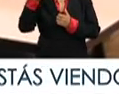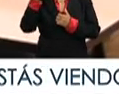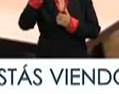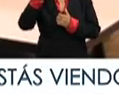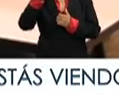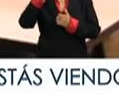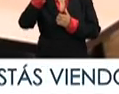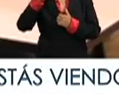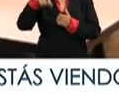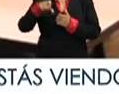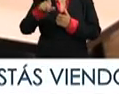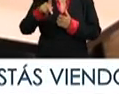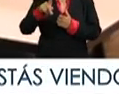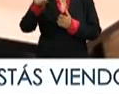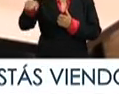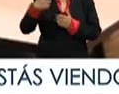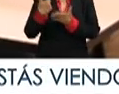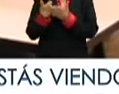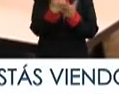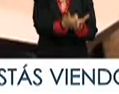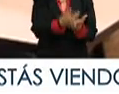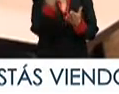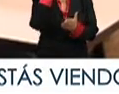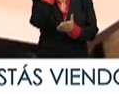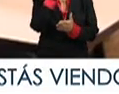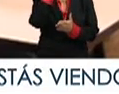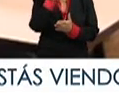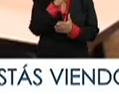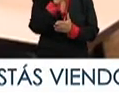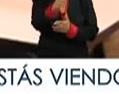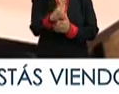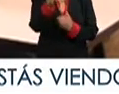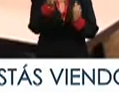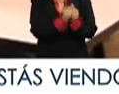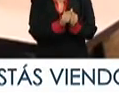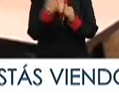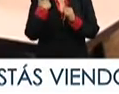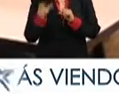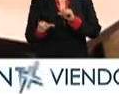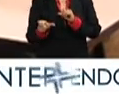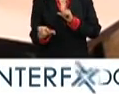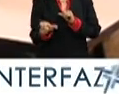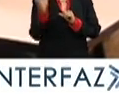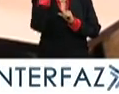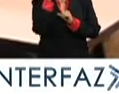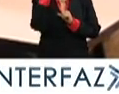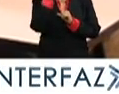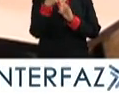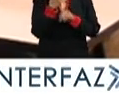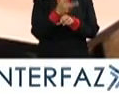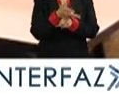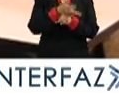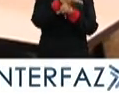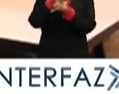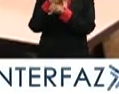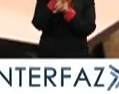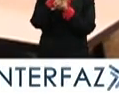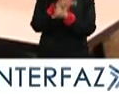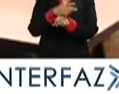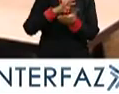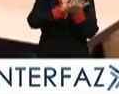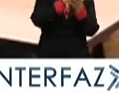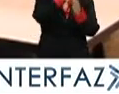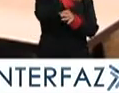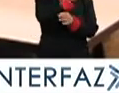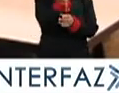Científica, que lo que nos hace este lector de pantalla es, a través de una tarjeta de audio y de video,